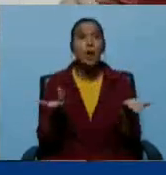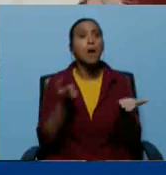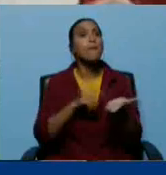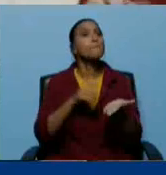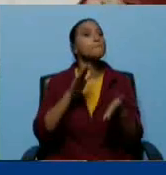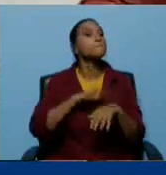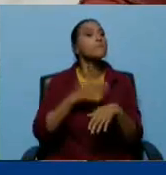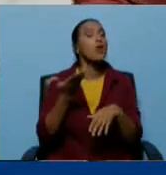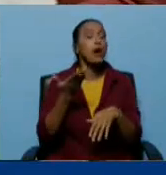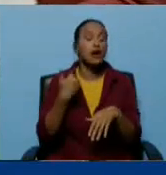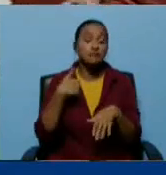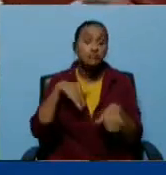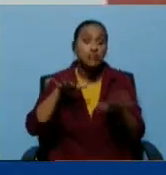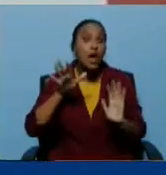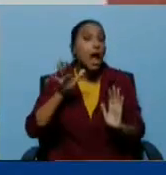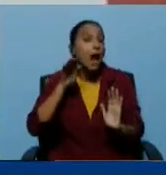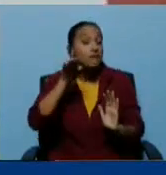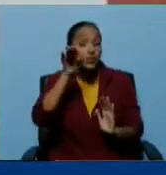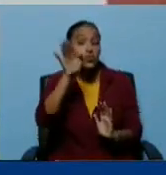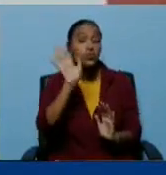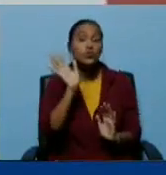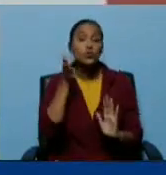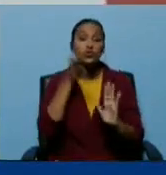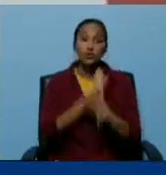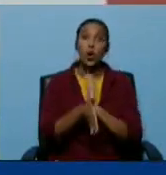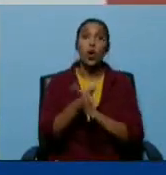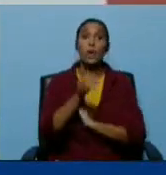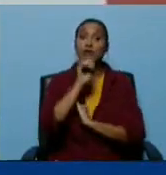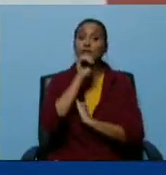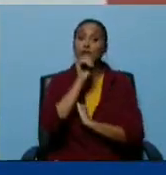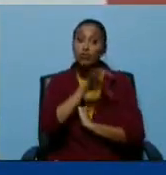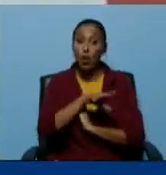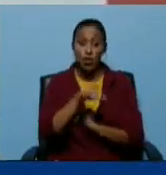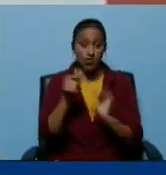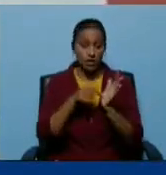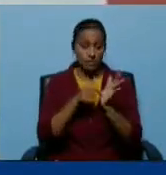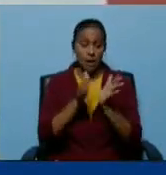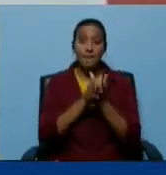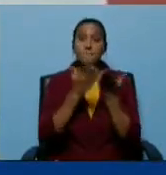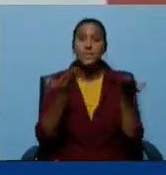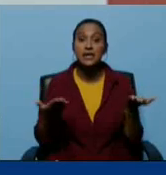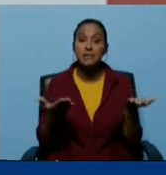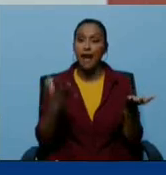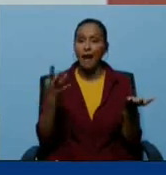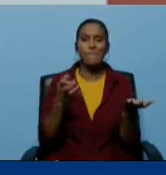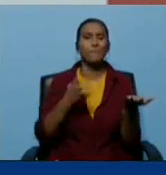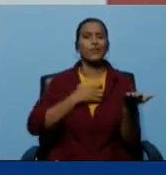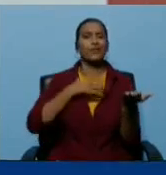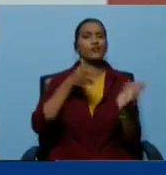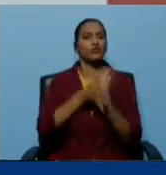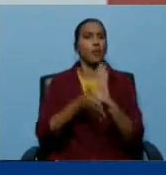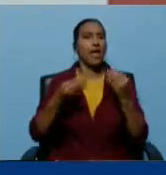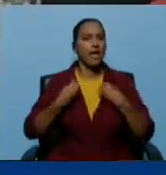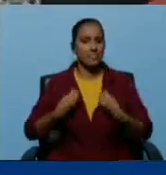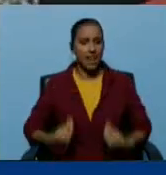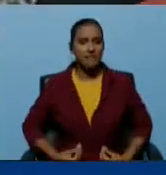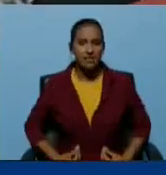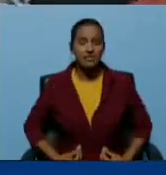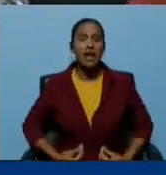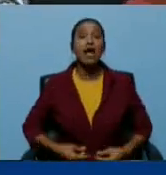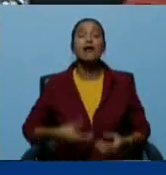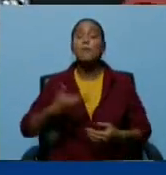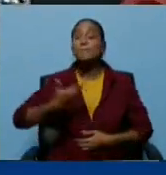nuestra historia la Biblia ha tomado el protagonismo de la vida para construir sociedad, es en este momento. Los valores